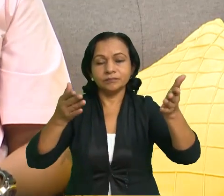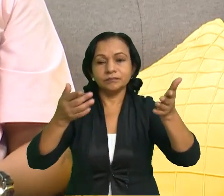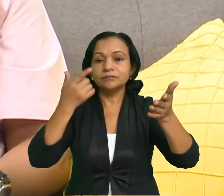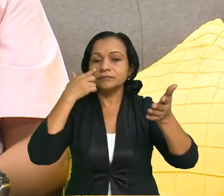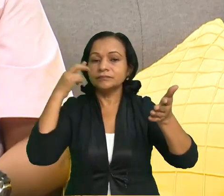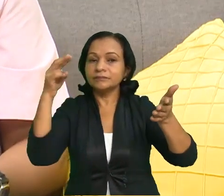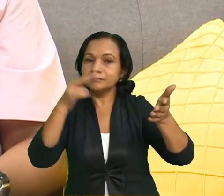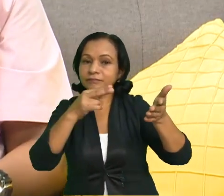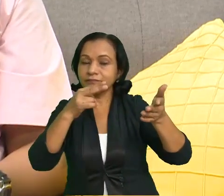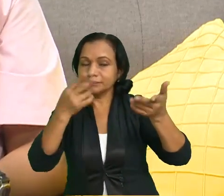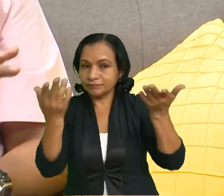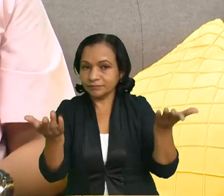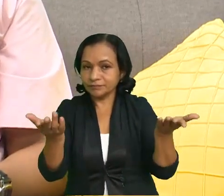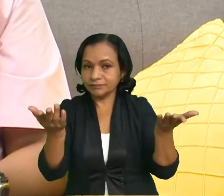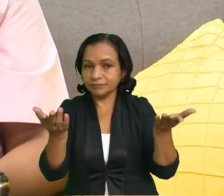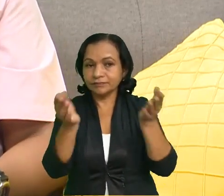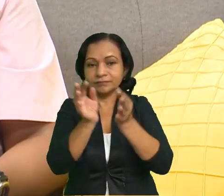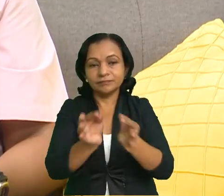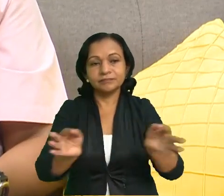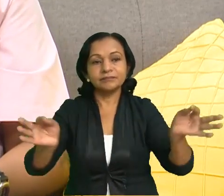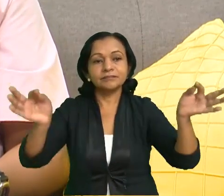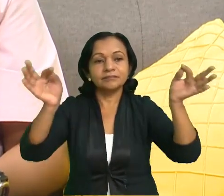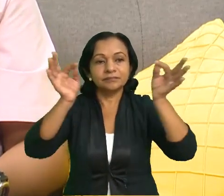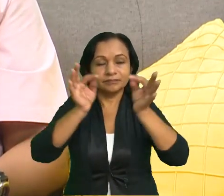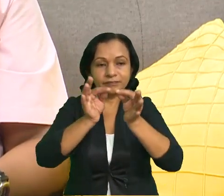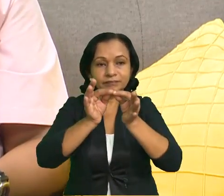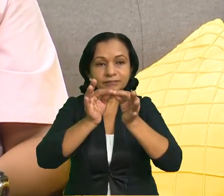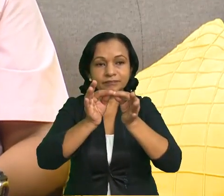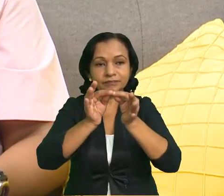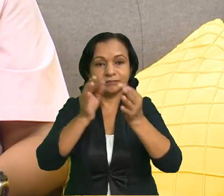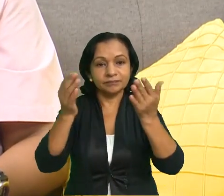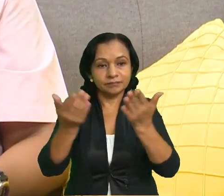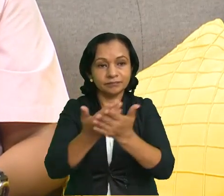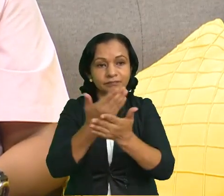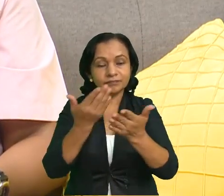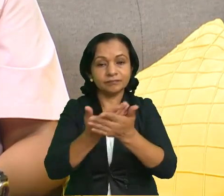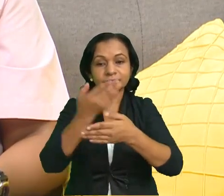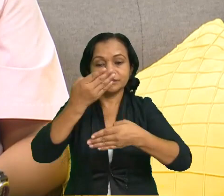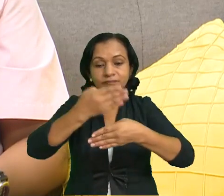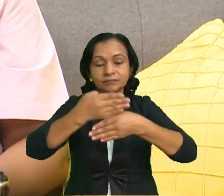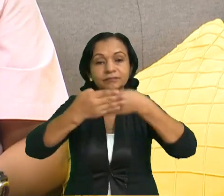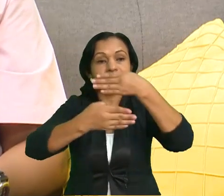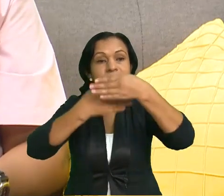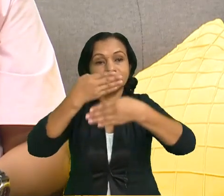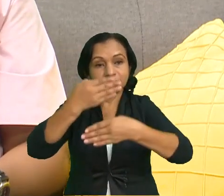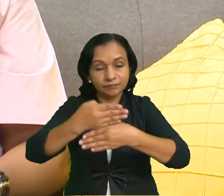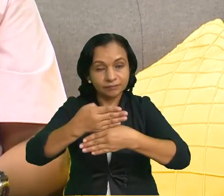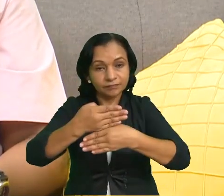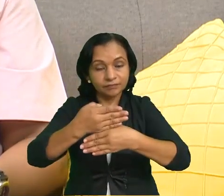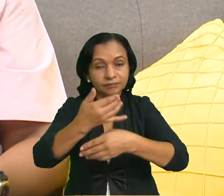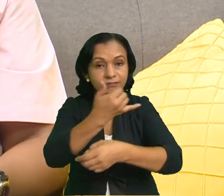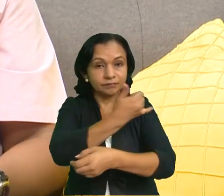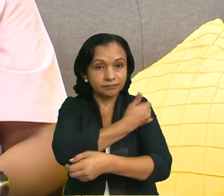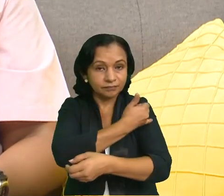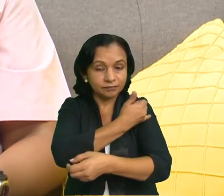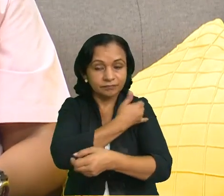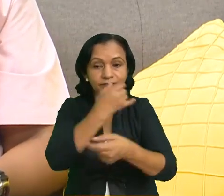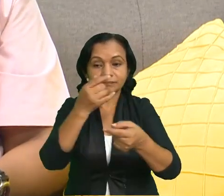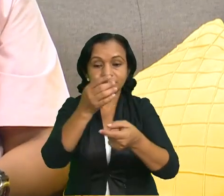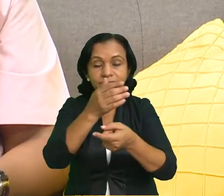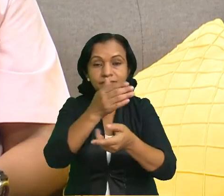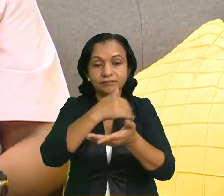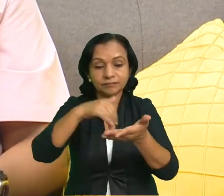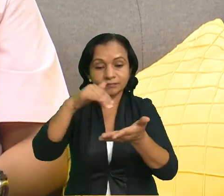botón pero cuán importantes son o es la nueva infraestructura ya sea hospitalaria ya sea de